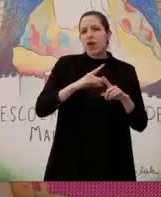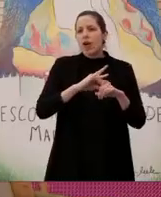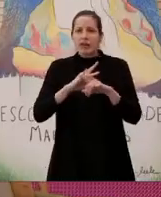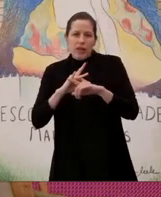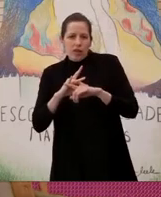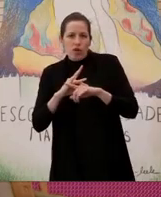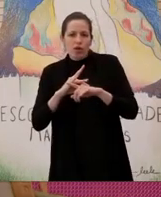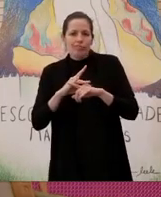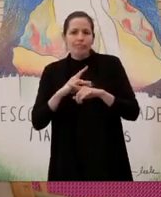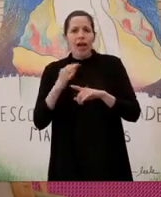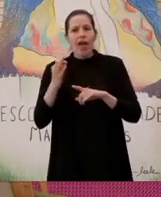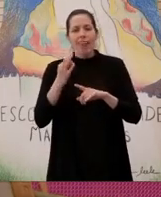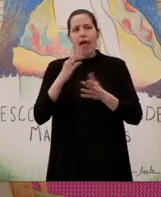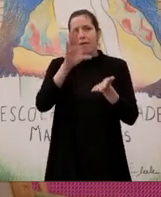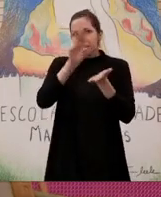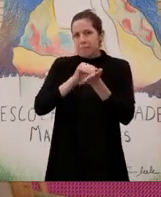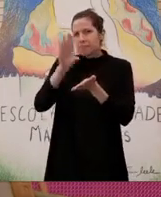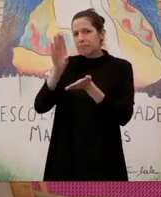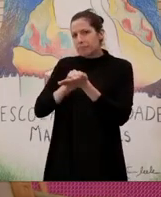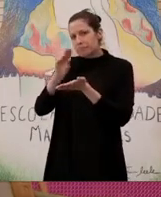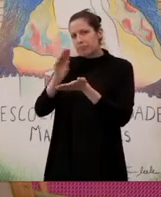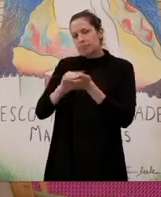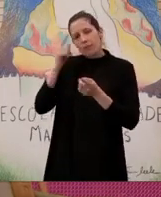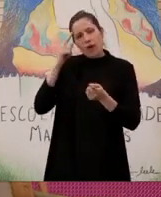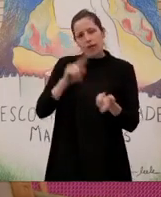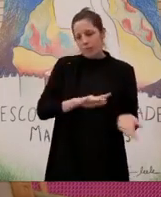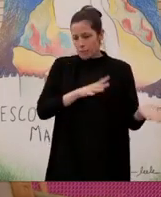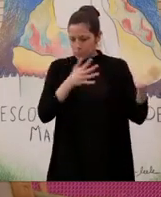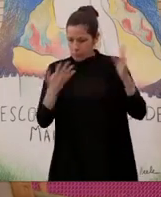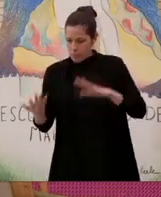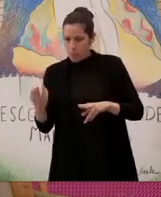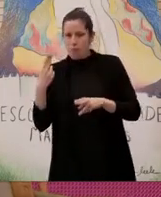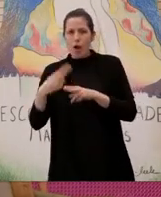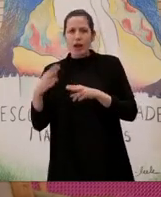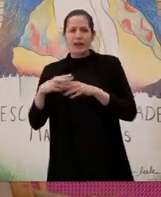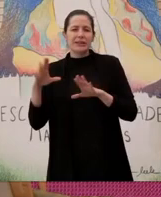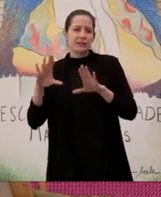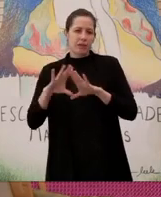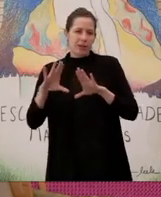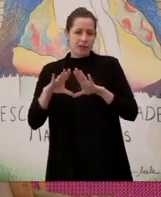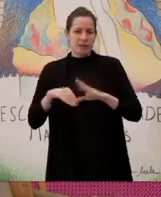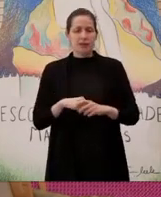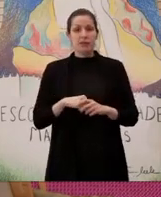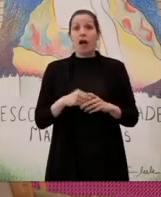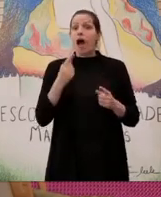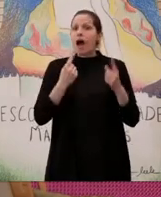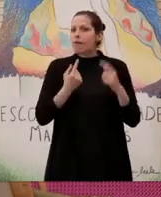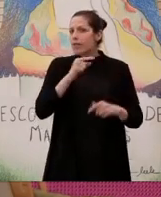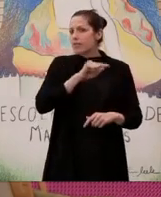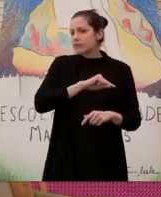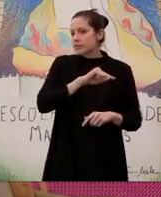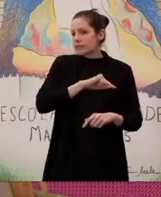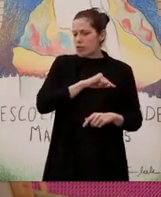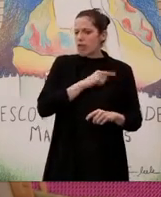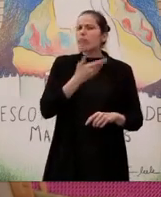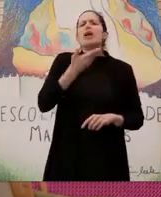políticas feministas y de género porque las veces también te íbamos a sensación es muy importante falardo poder